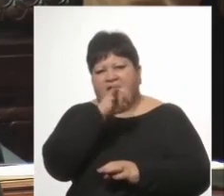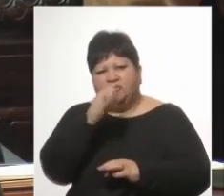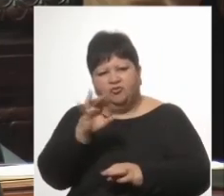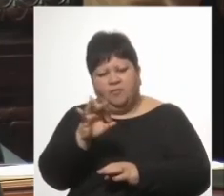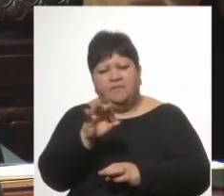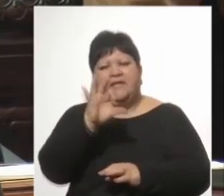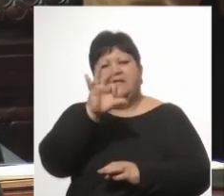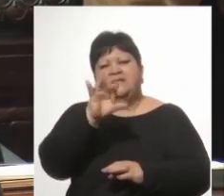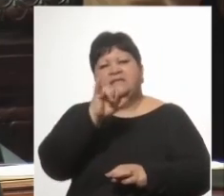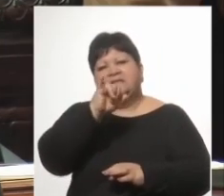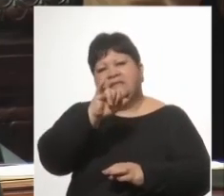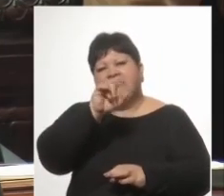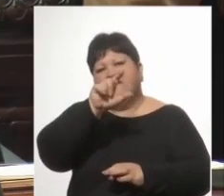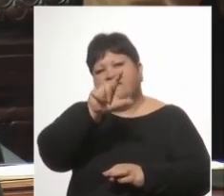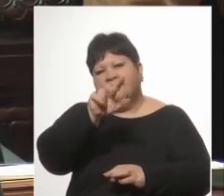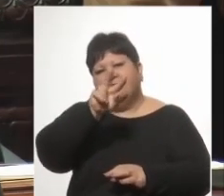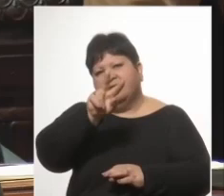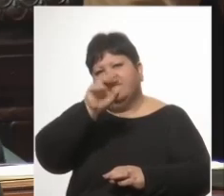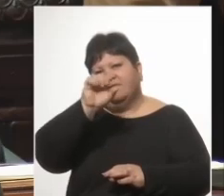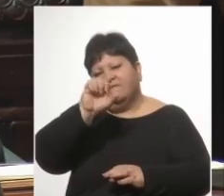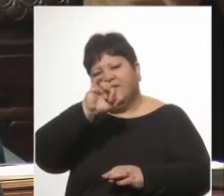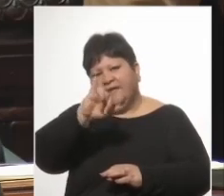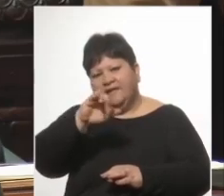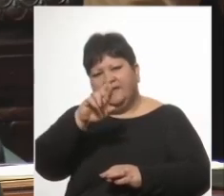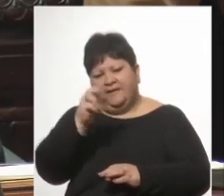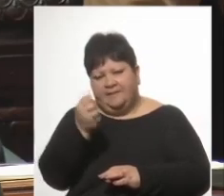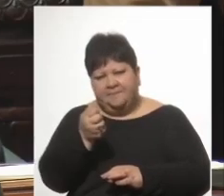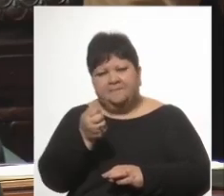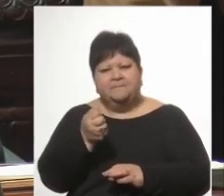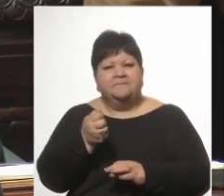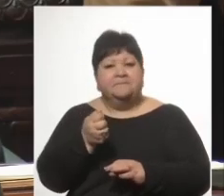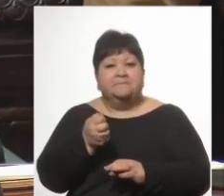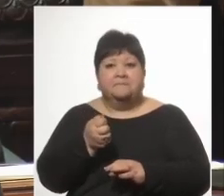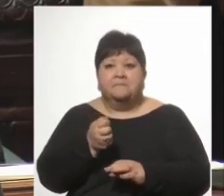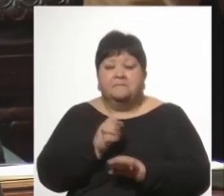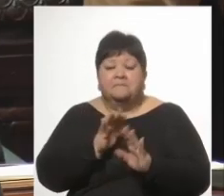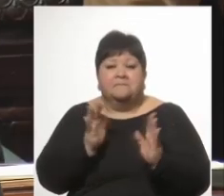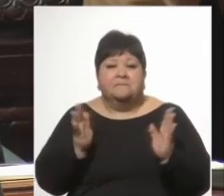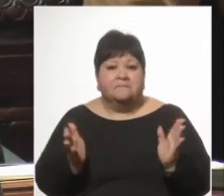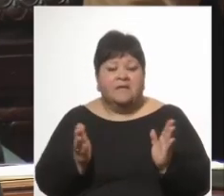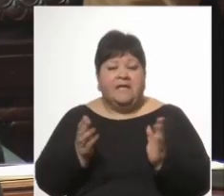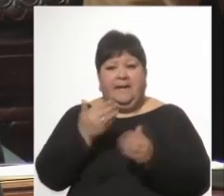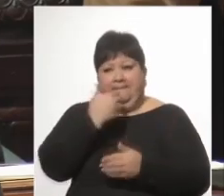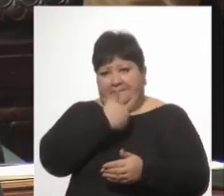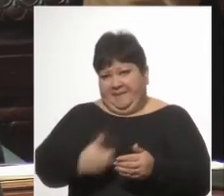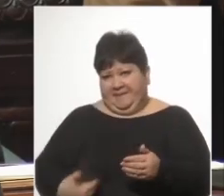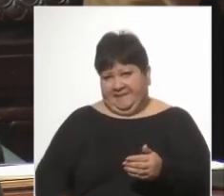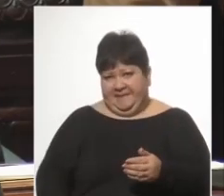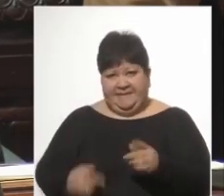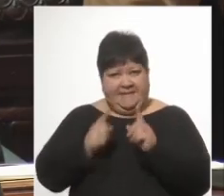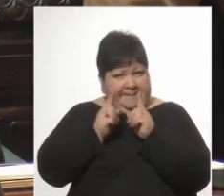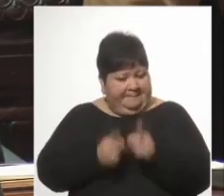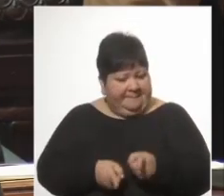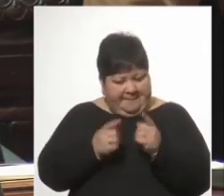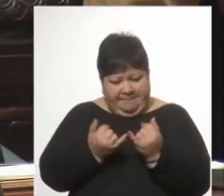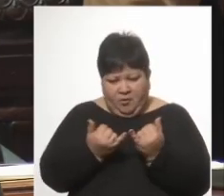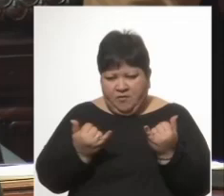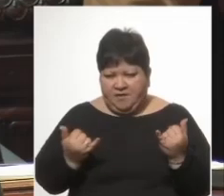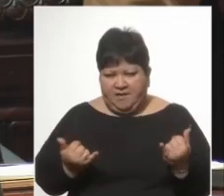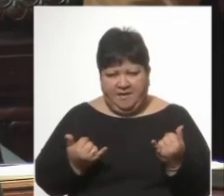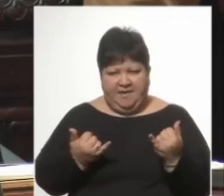cesado en el cargo. En el comunicado que Presidencia de la República emite el mismo día de mi